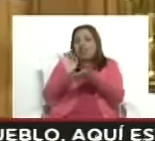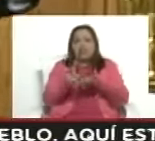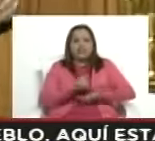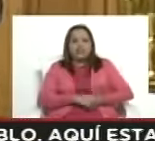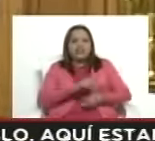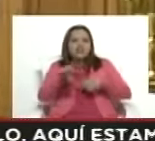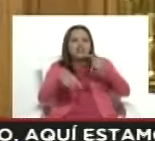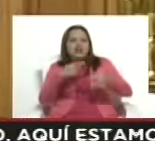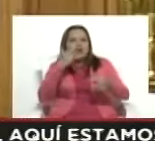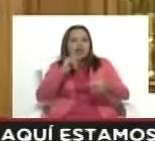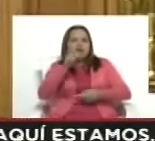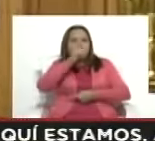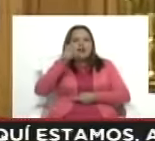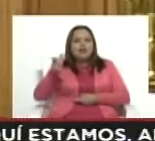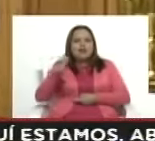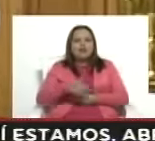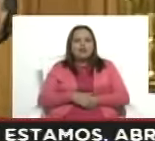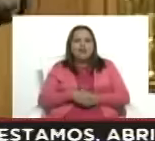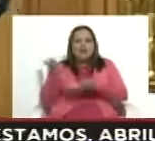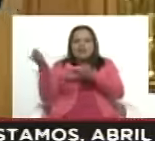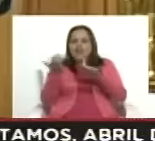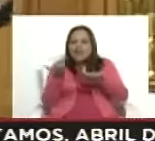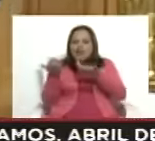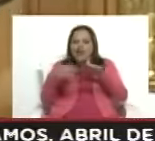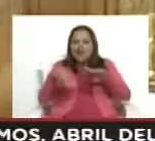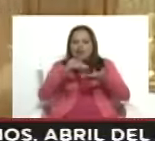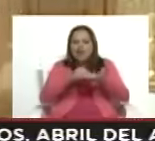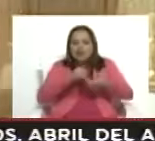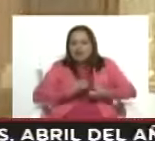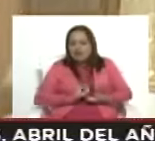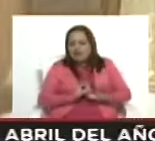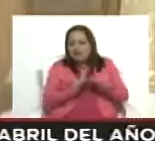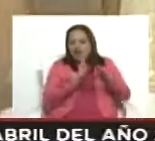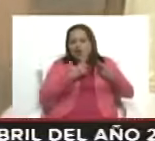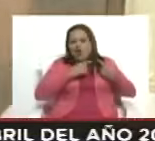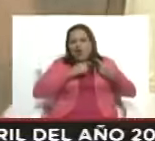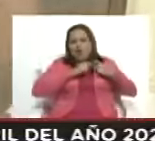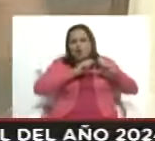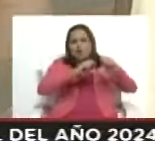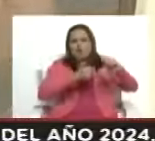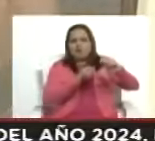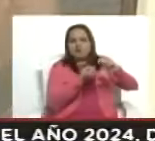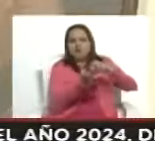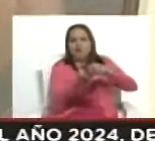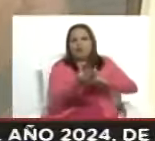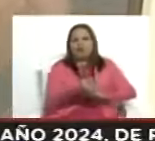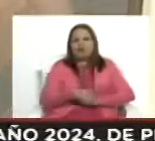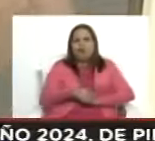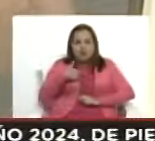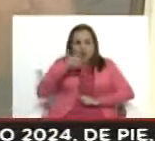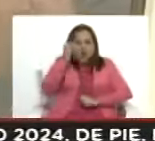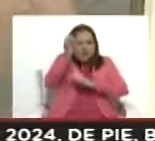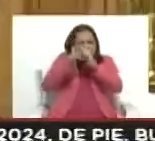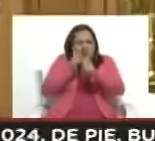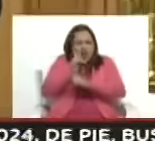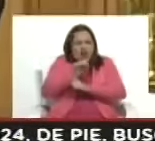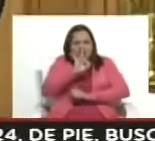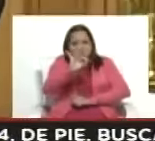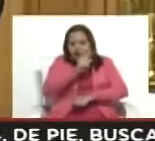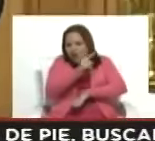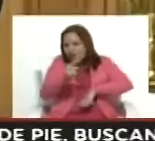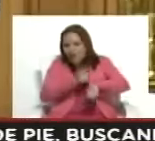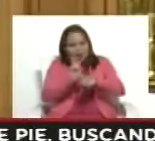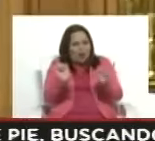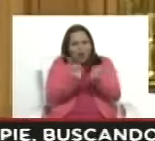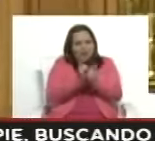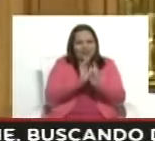Y después le salió al pueblo con esto. Volvió, volvió, del alma y del corazón. Yo le voy a poner un video que dura 3 horas nada más.